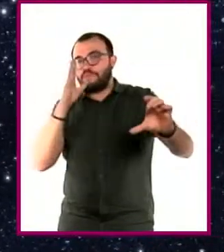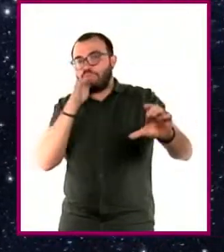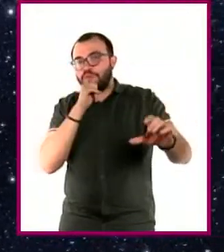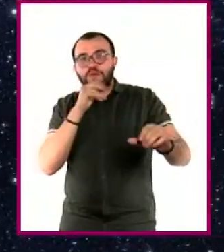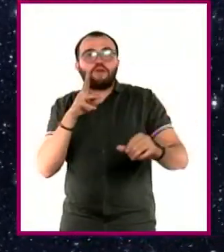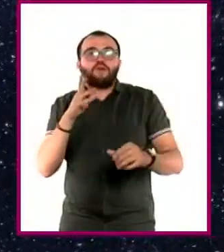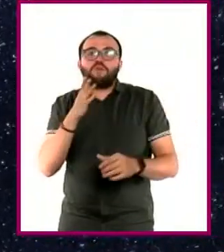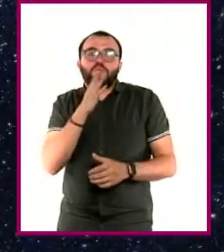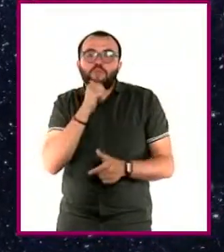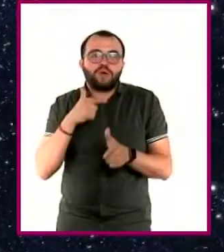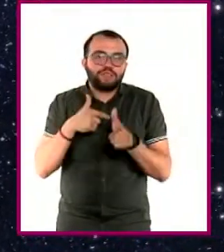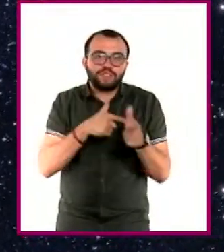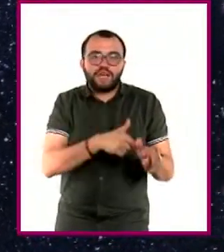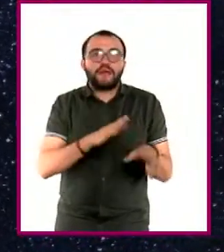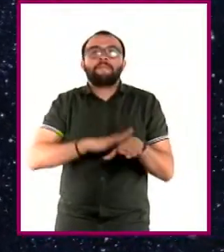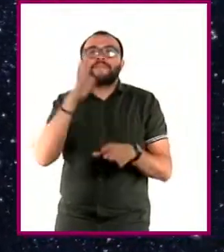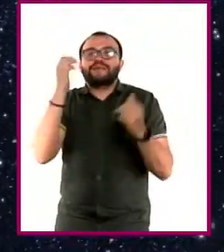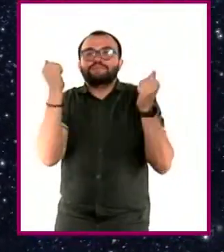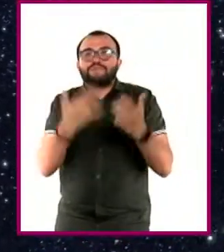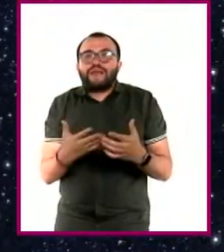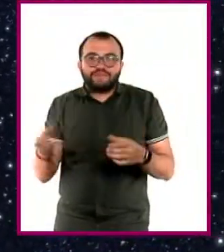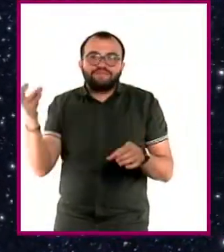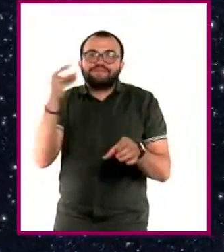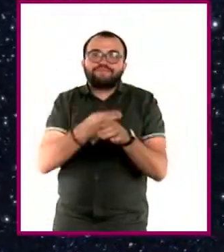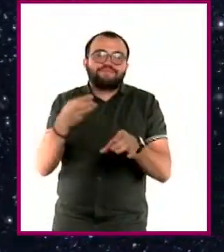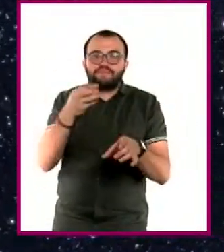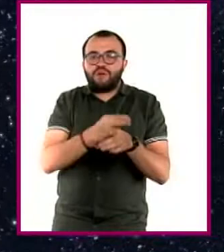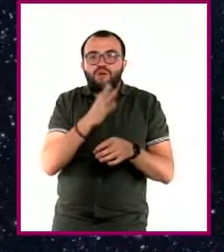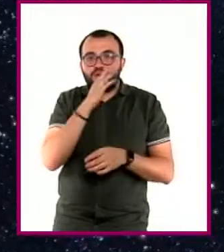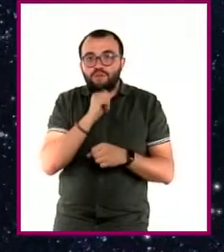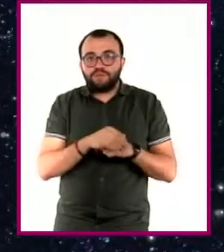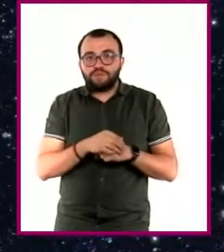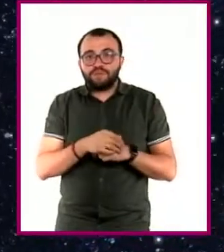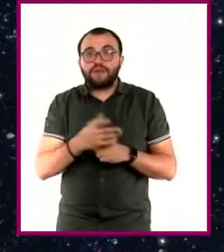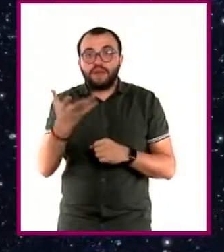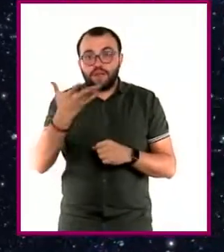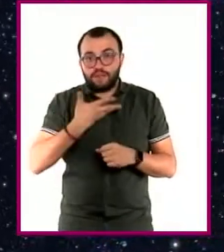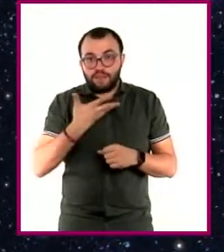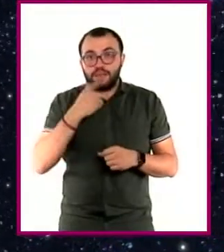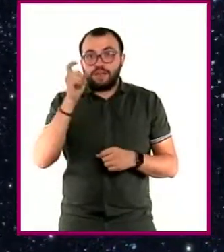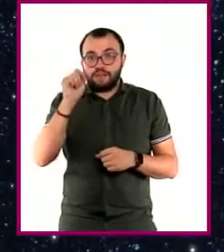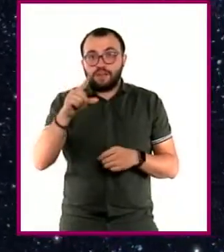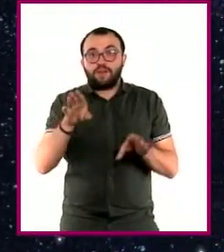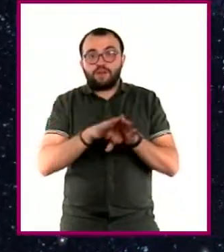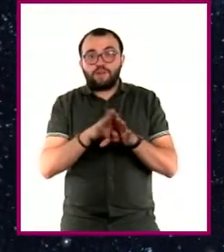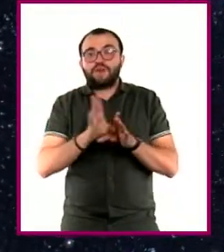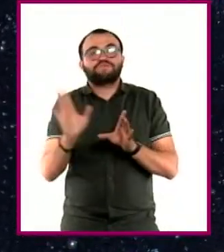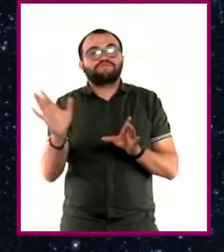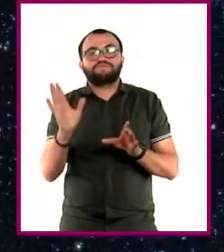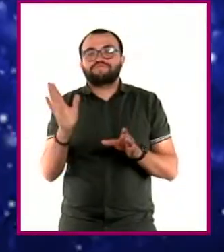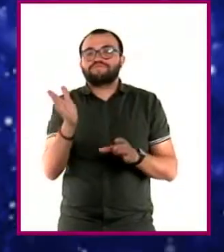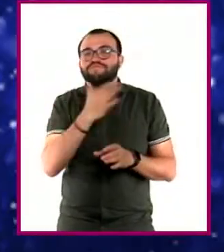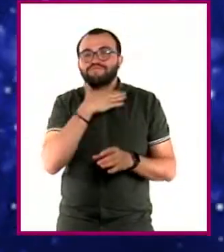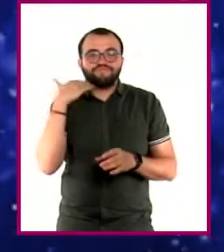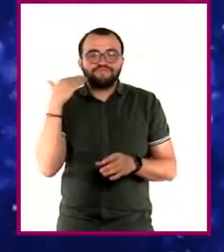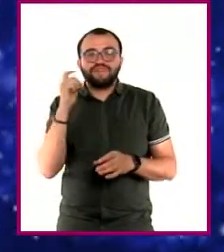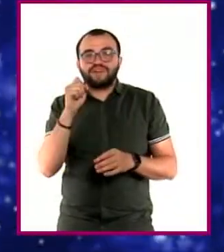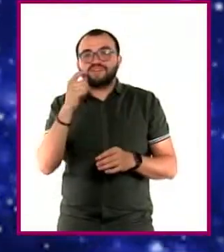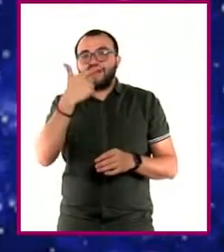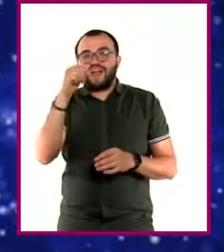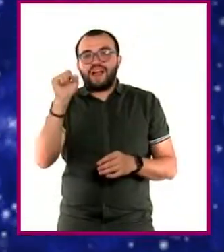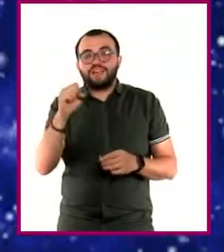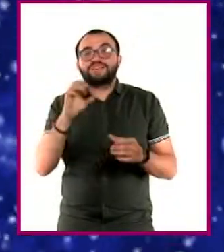seguir produciendo elementos más pesados. En ese momento se habrá agotado completamente el combustible nuclear y ahora sí la